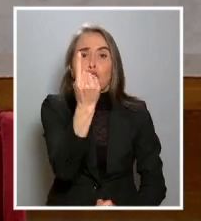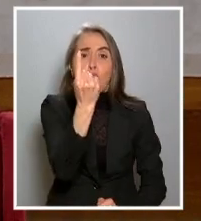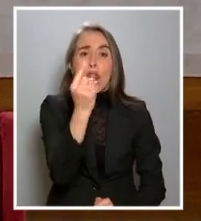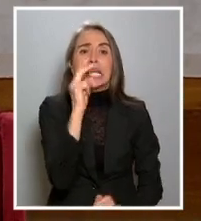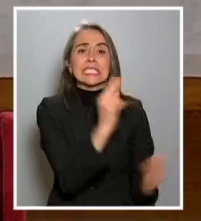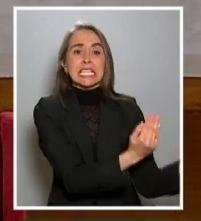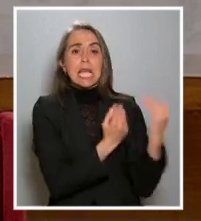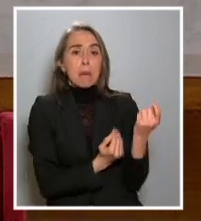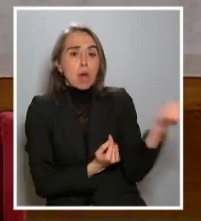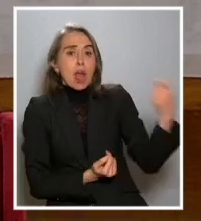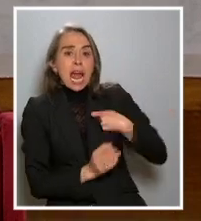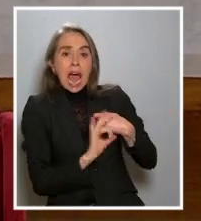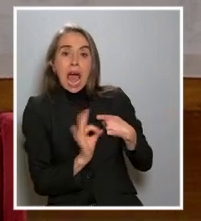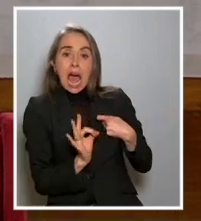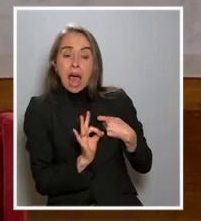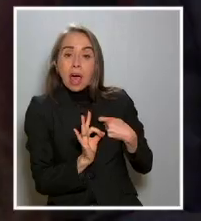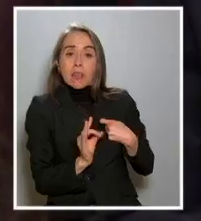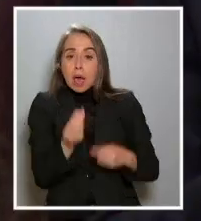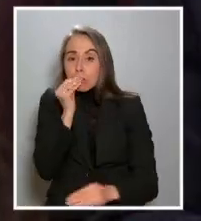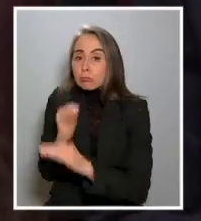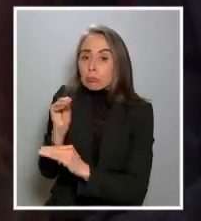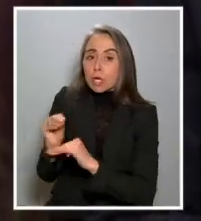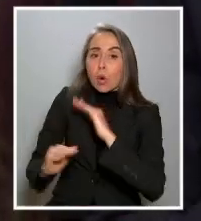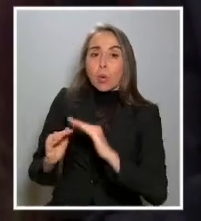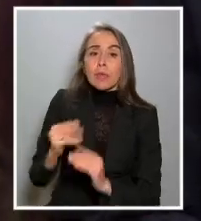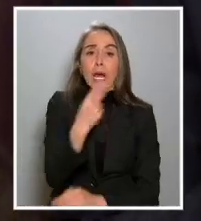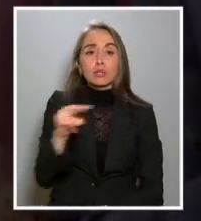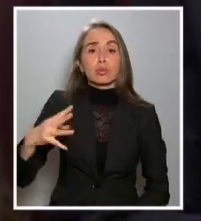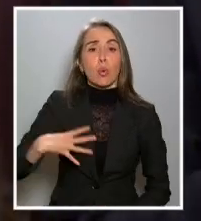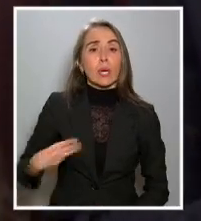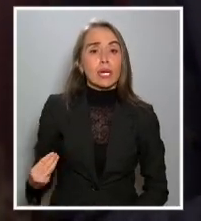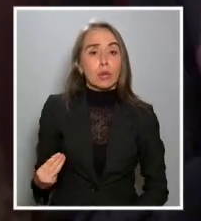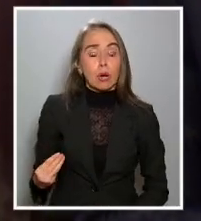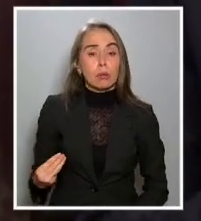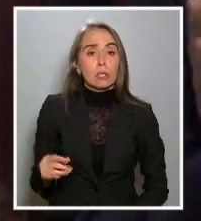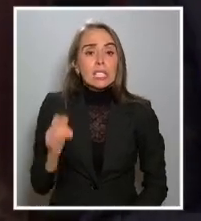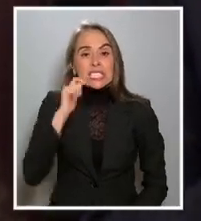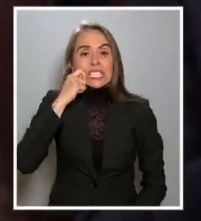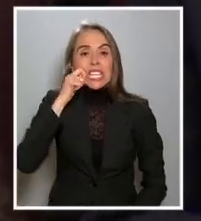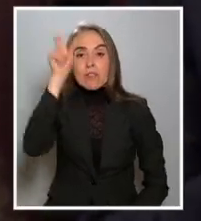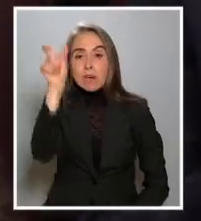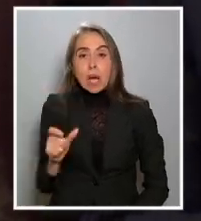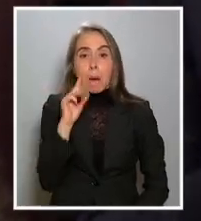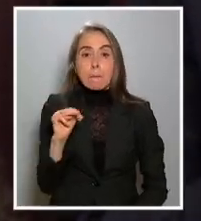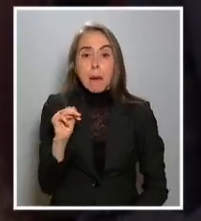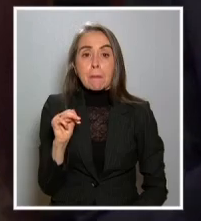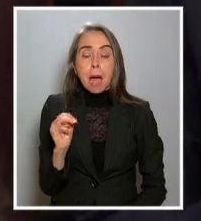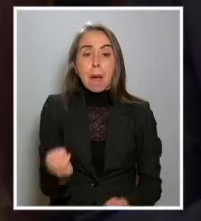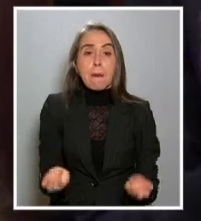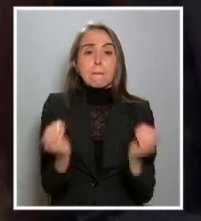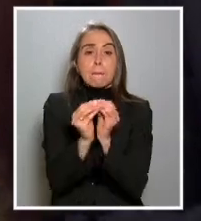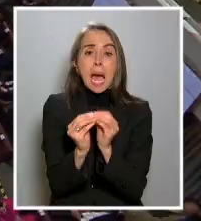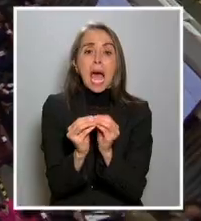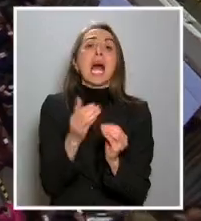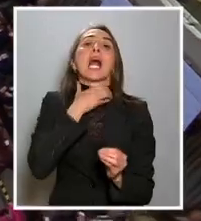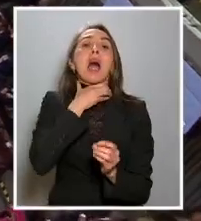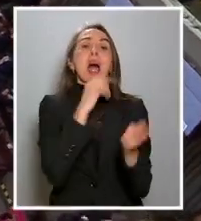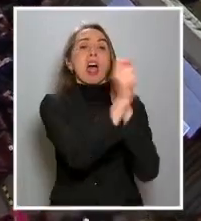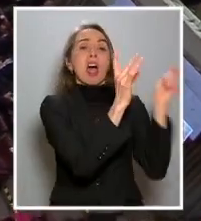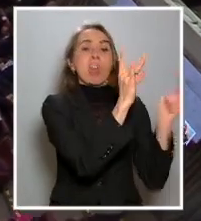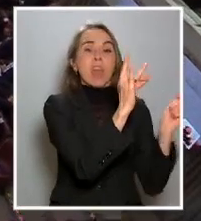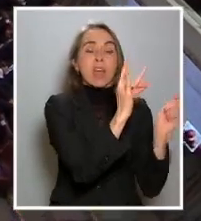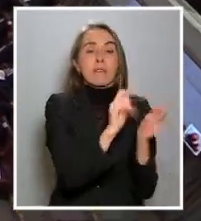sin apoyo económico para la mantención y el cuidado de sus hijos, es una madre que paga extra en deudas